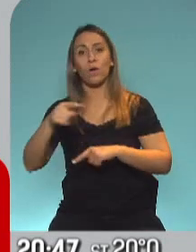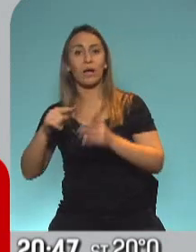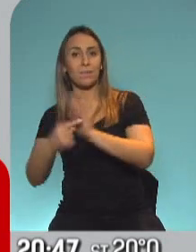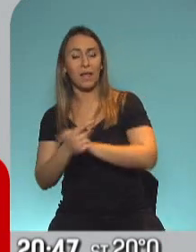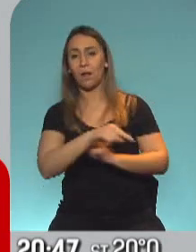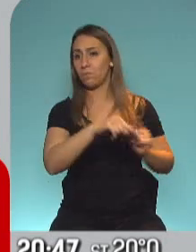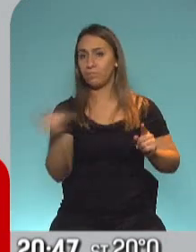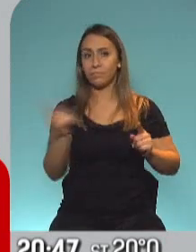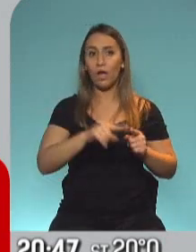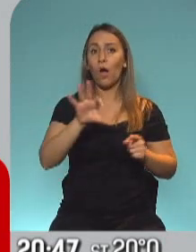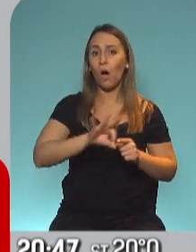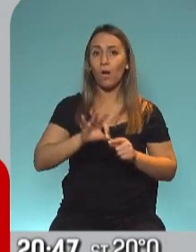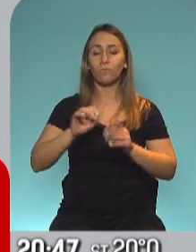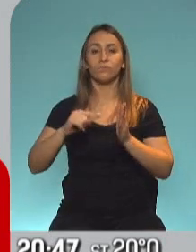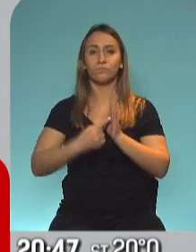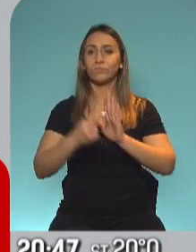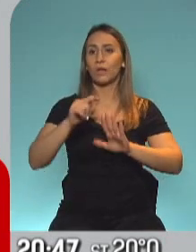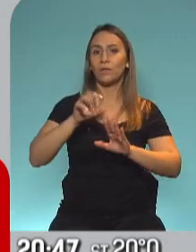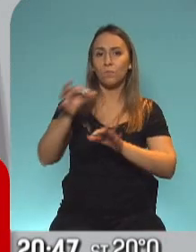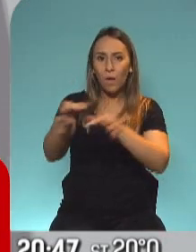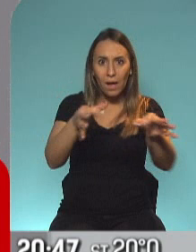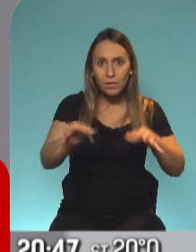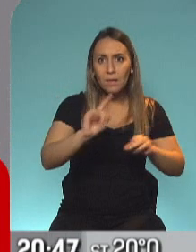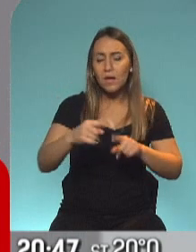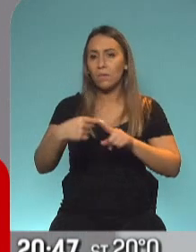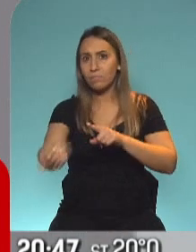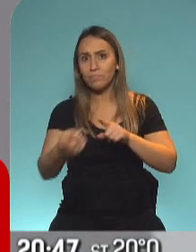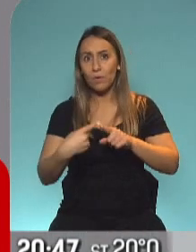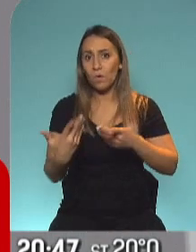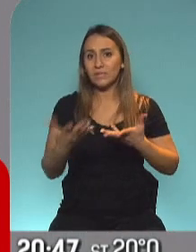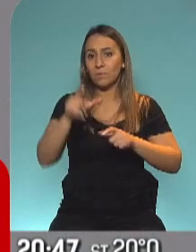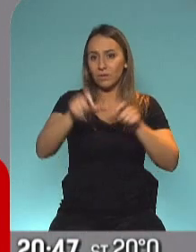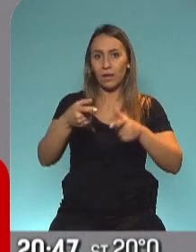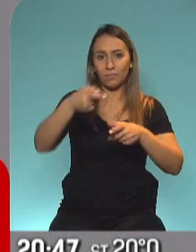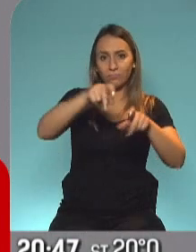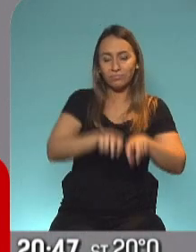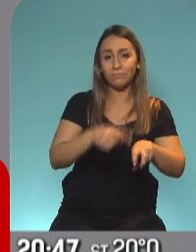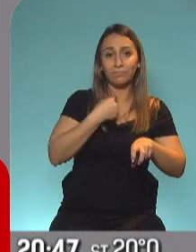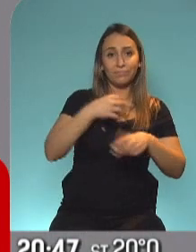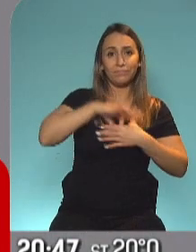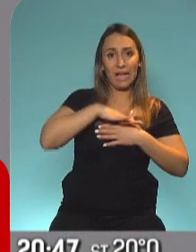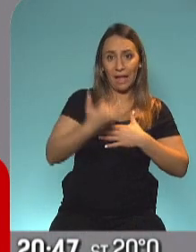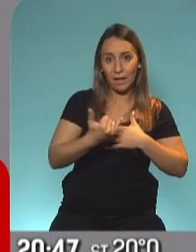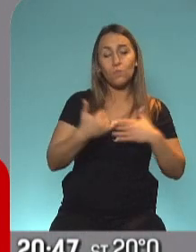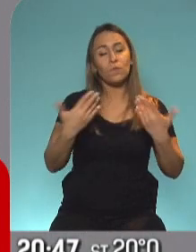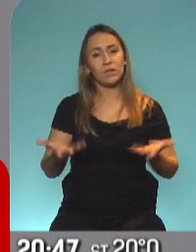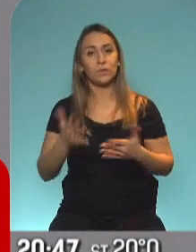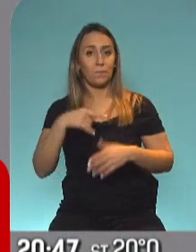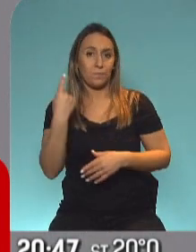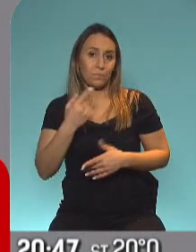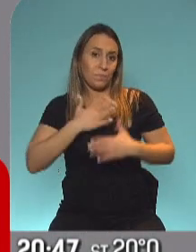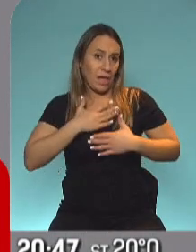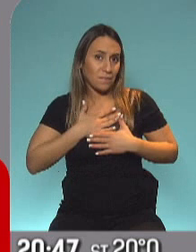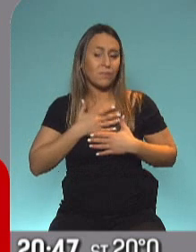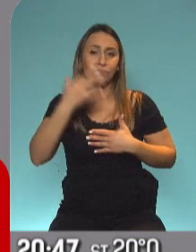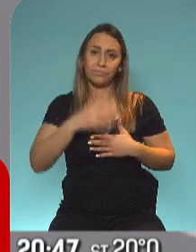que hay que tener mucho cuidado en ese sentido y que estamos en una etapa crítica. Por lo tanto, me parece que es muy importante, Ariel, que en ese sentido seamos responsables. Yo